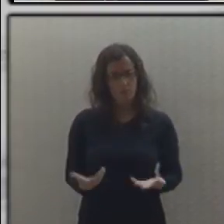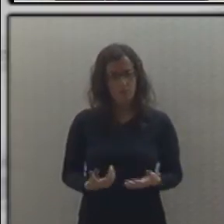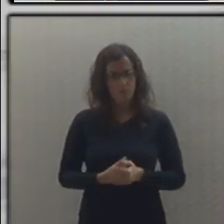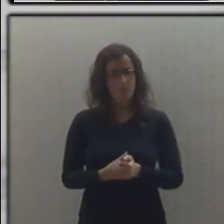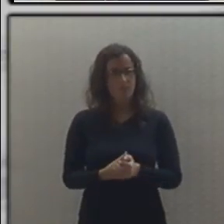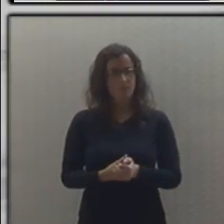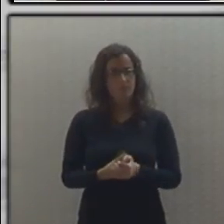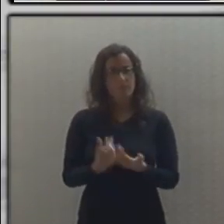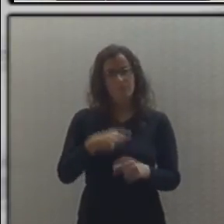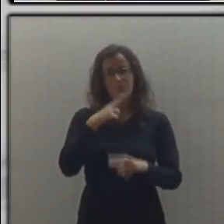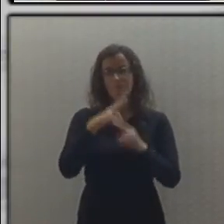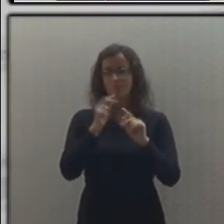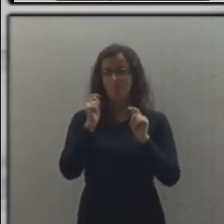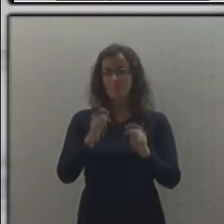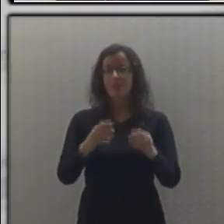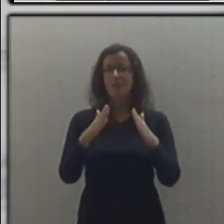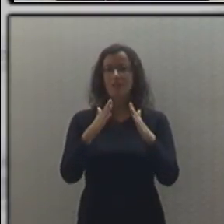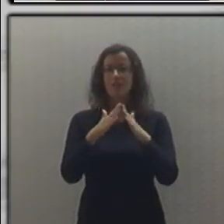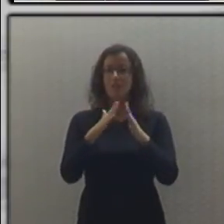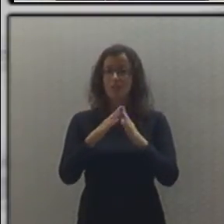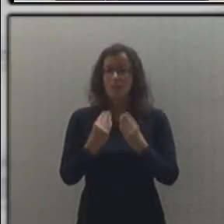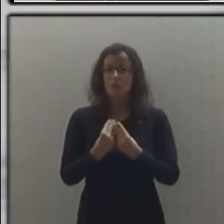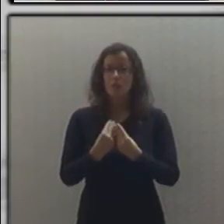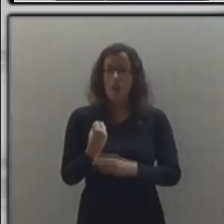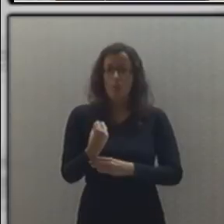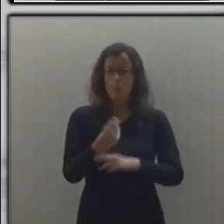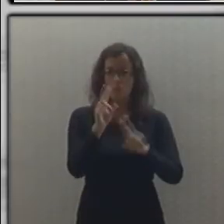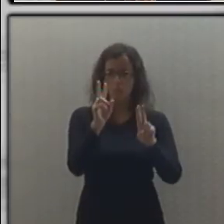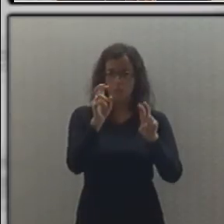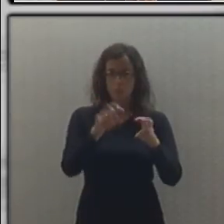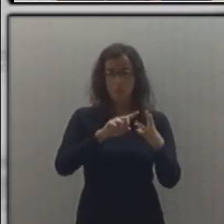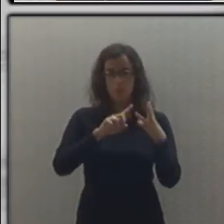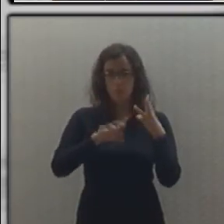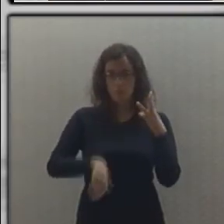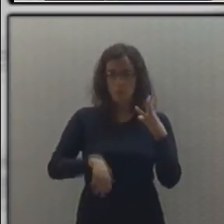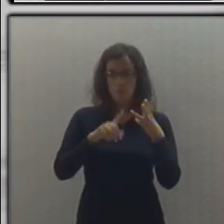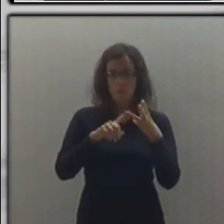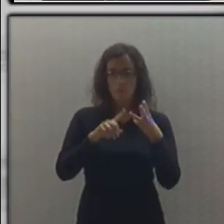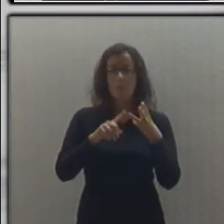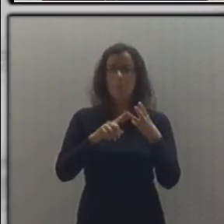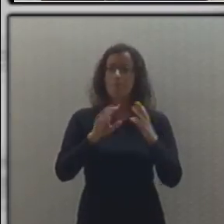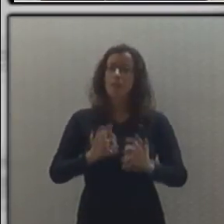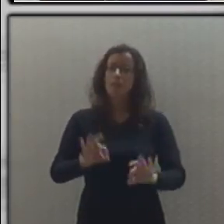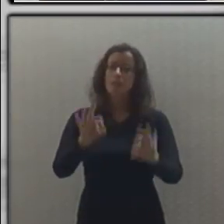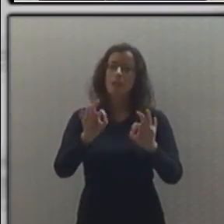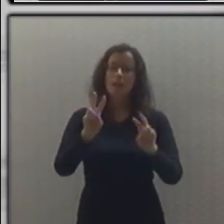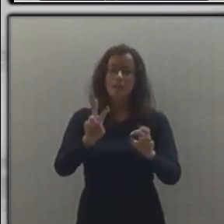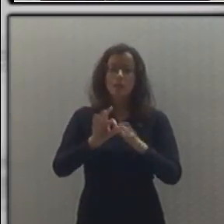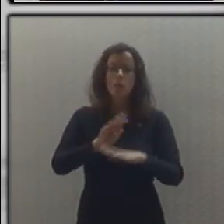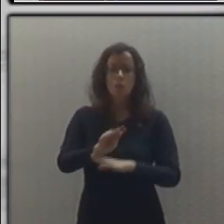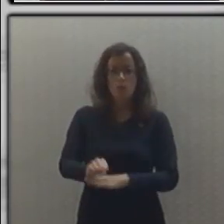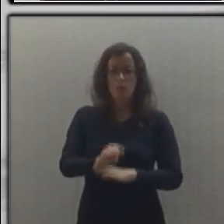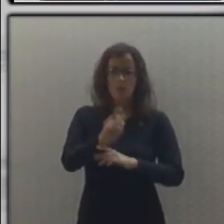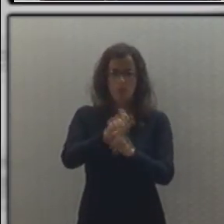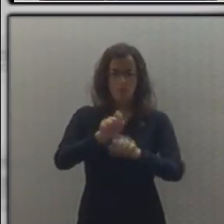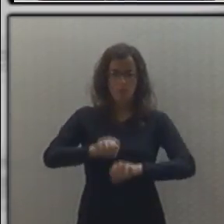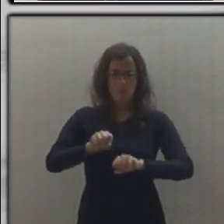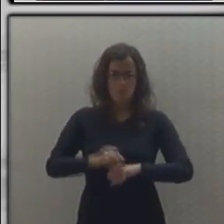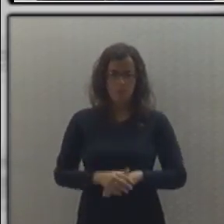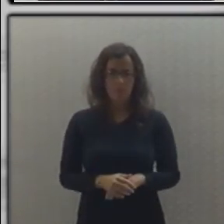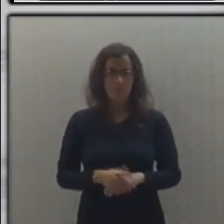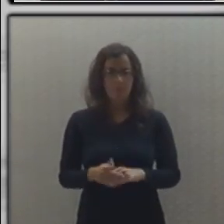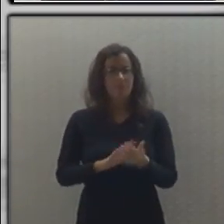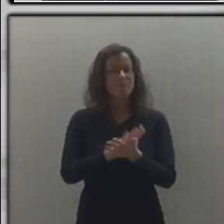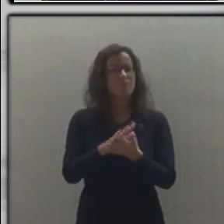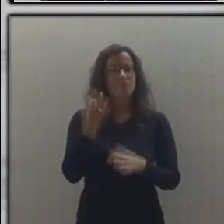que he denominado viviendas con apoyos. Y por último, unas especializadas en el cuidado de las personas mayores. Aquí ya estamos